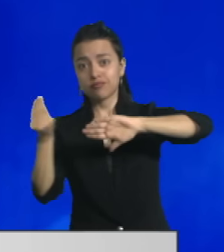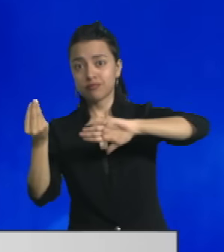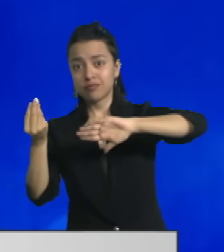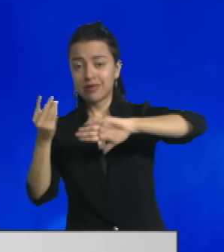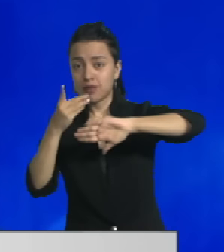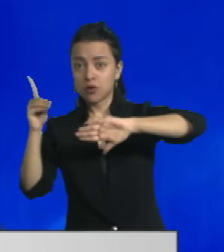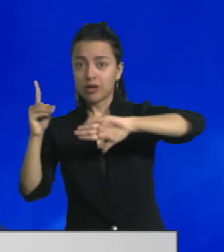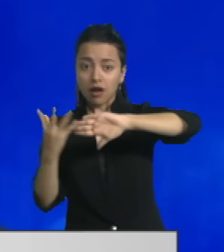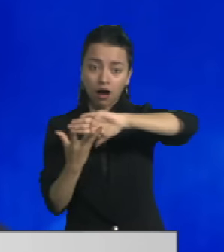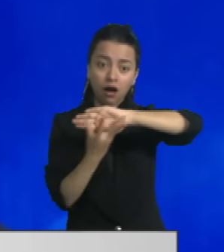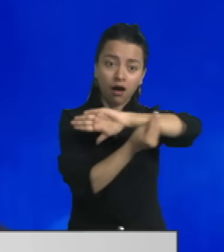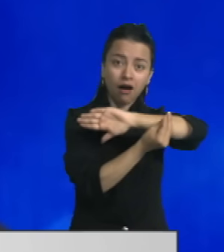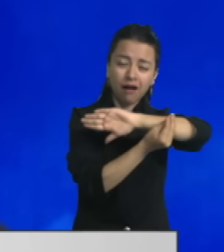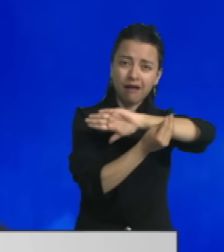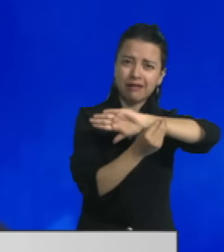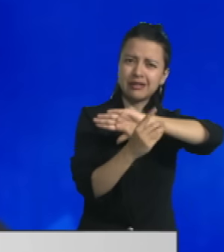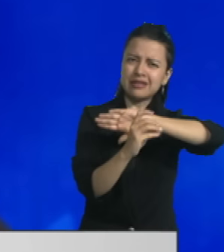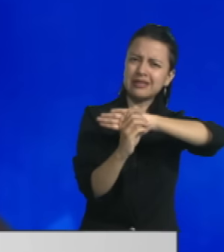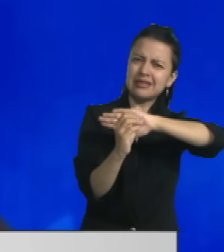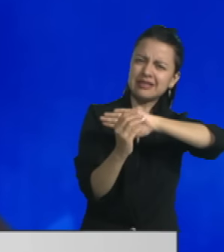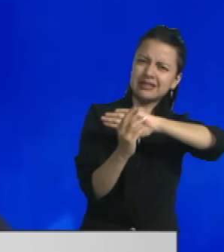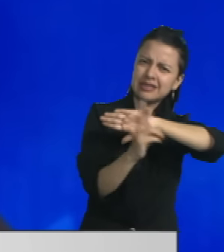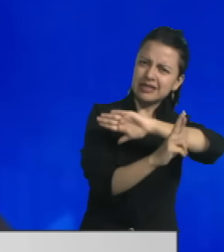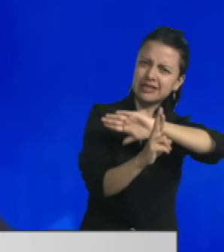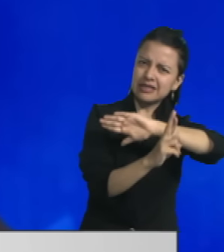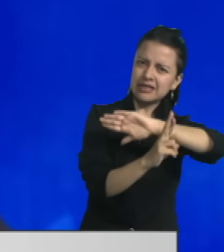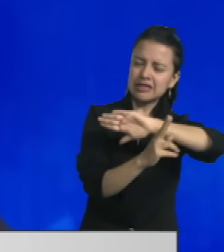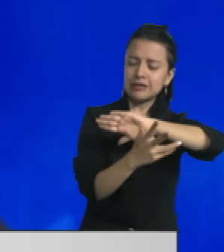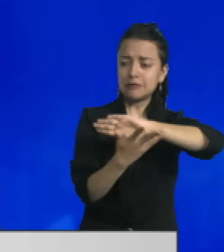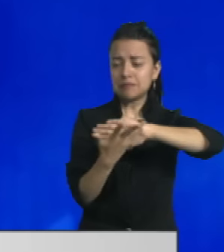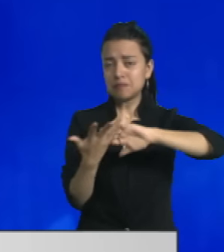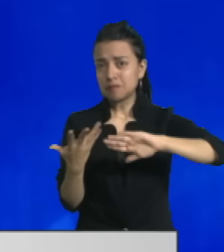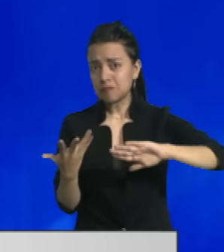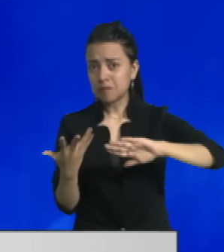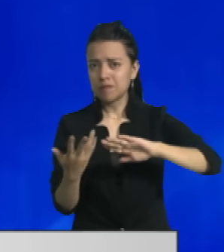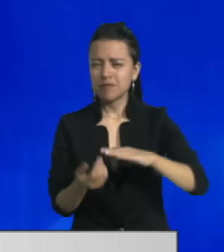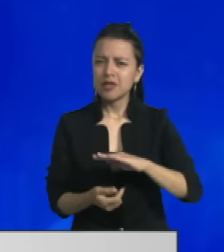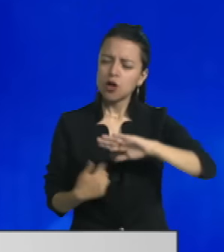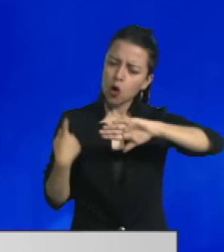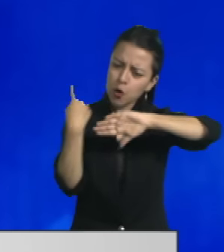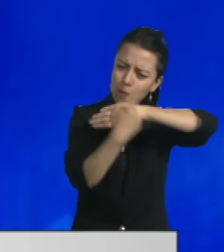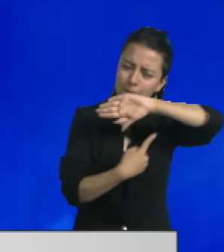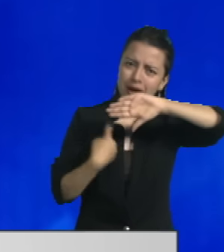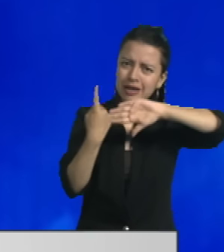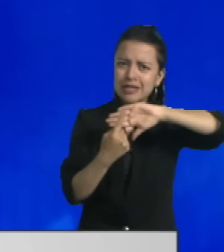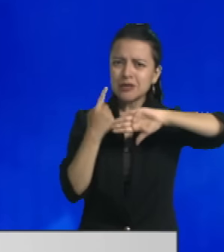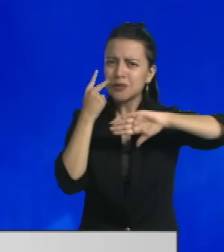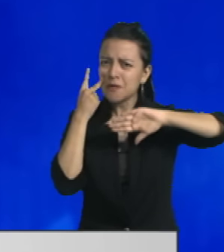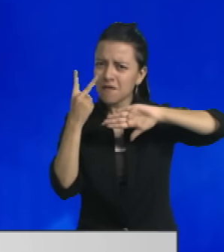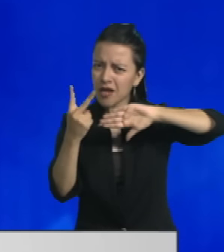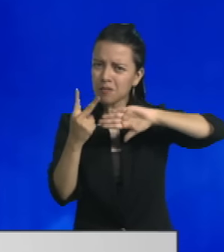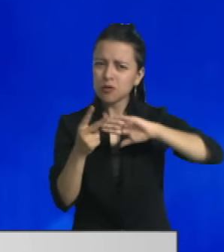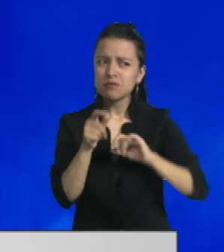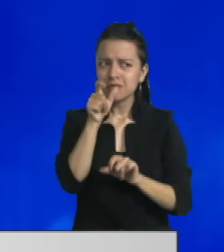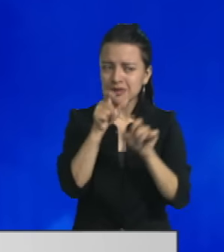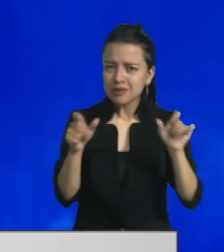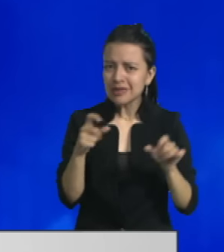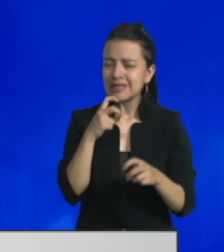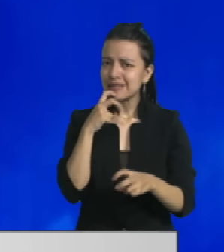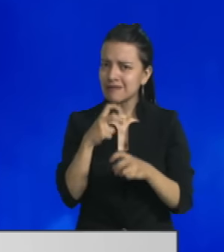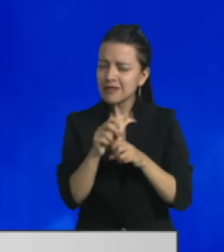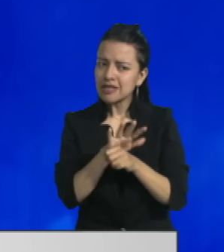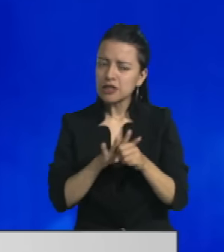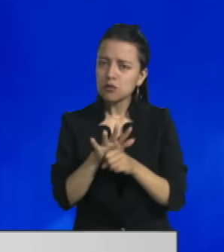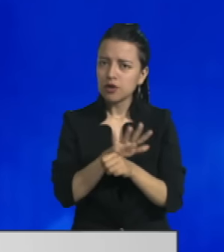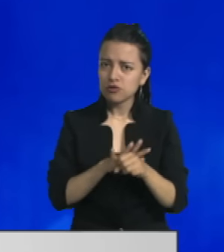estadounidenses todavía tienen dificultades donde muchos estadounidenses creen que